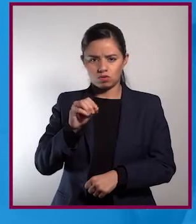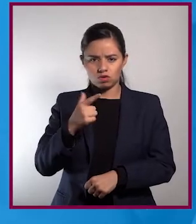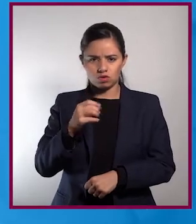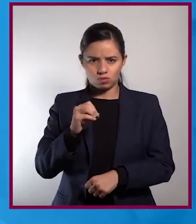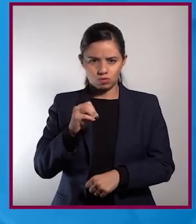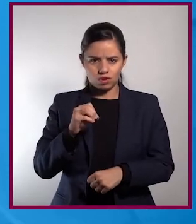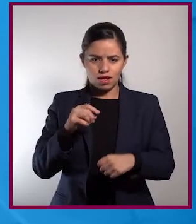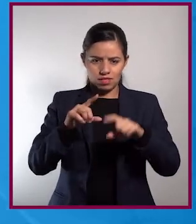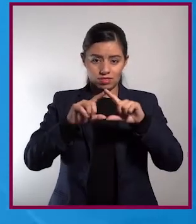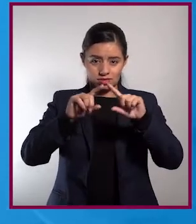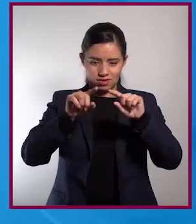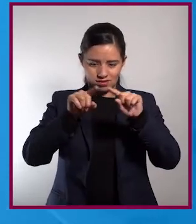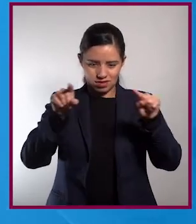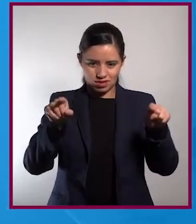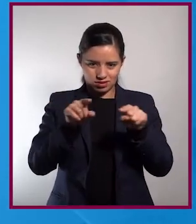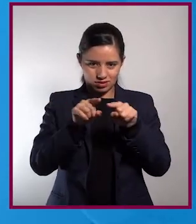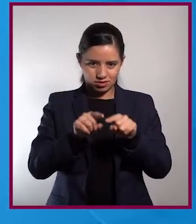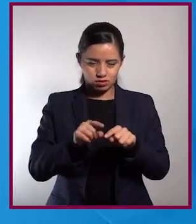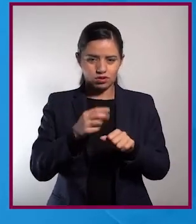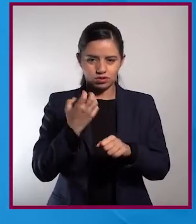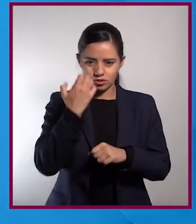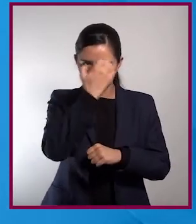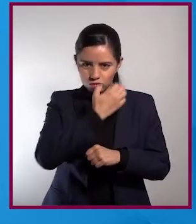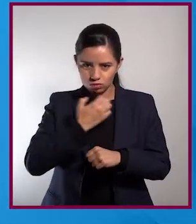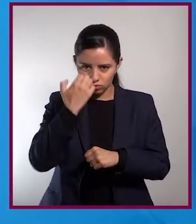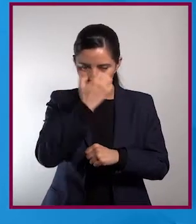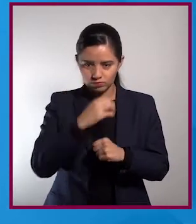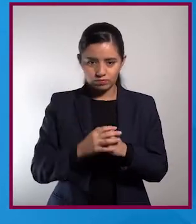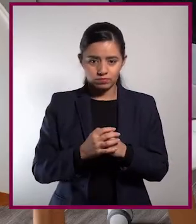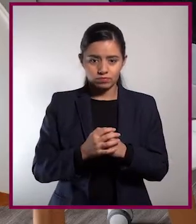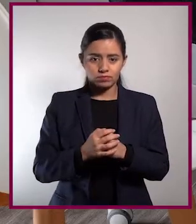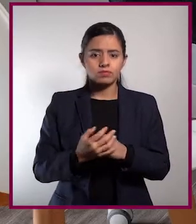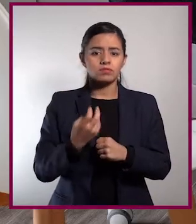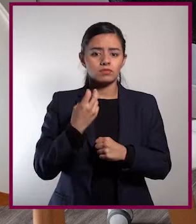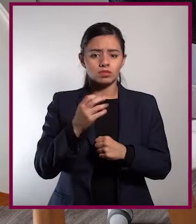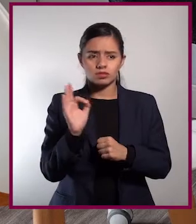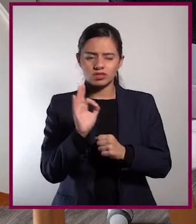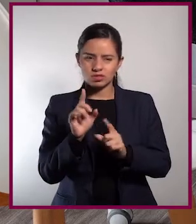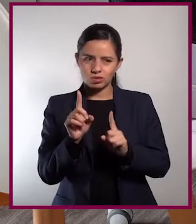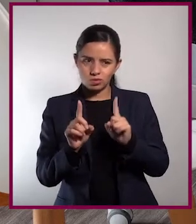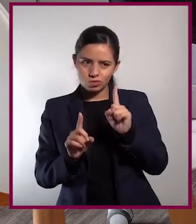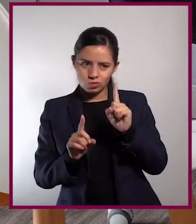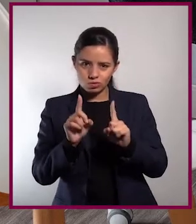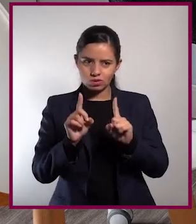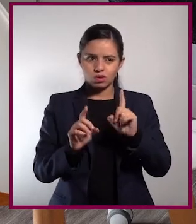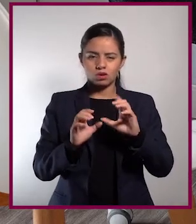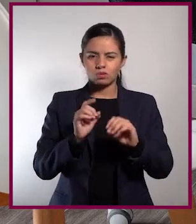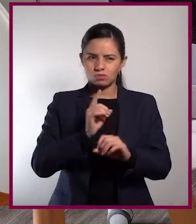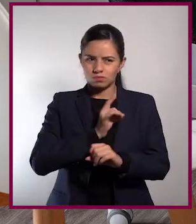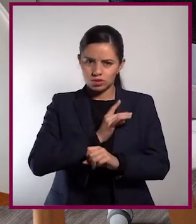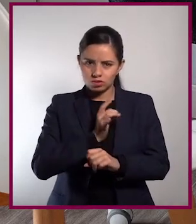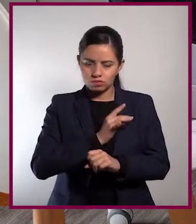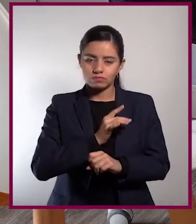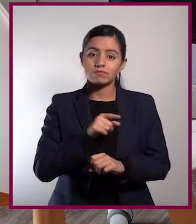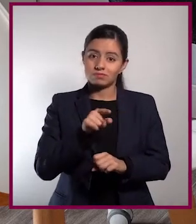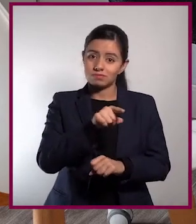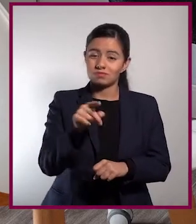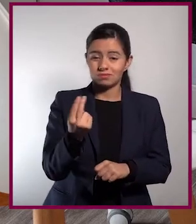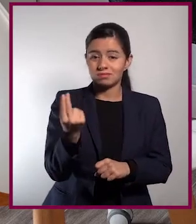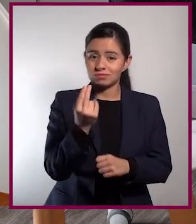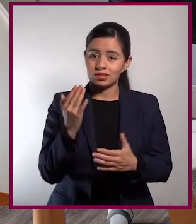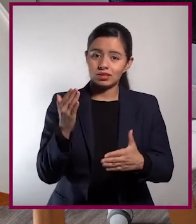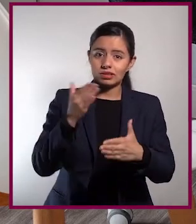incluye útero, vagina y ovarios. Aunque esta primera consulta puede provocar incertidumbre o miedo, es